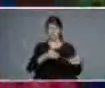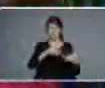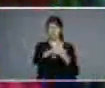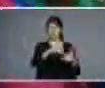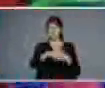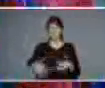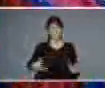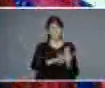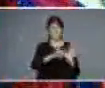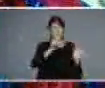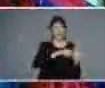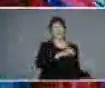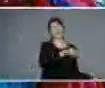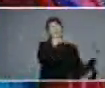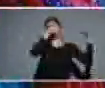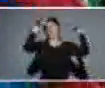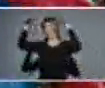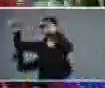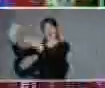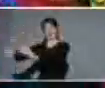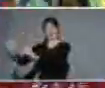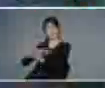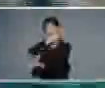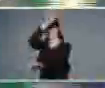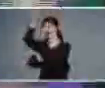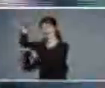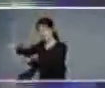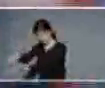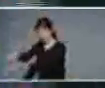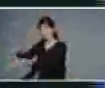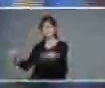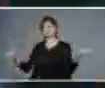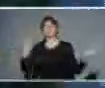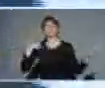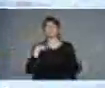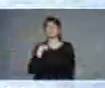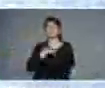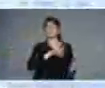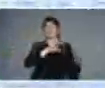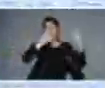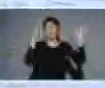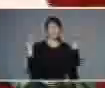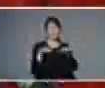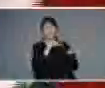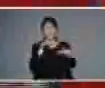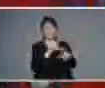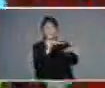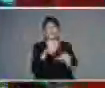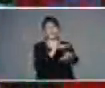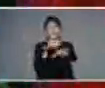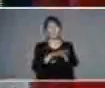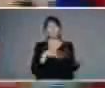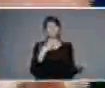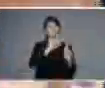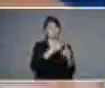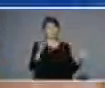pronto volando al canario tengo Los barrancos no acondicionado siempre son